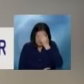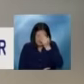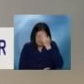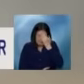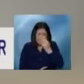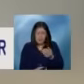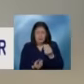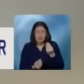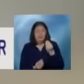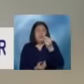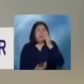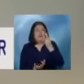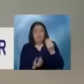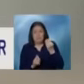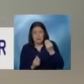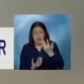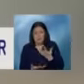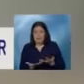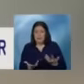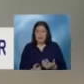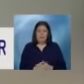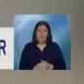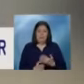¡Señor! ¿Por qué?